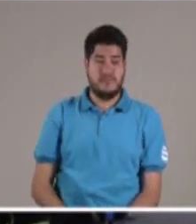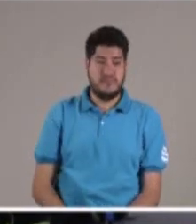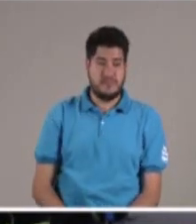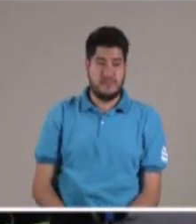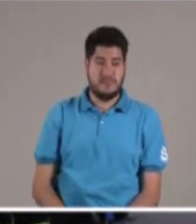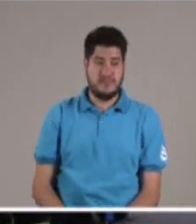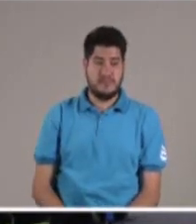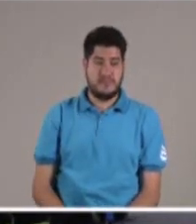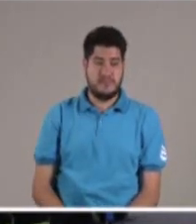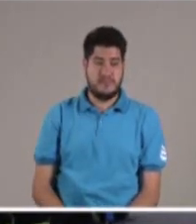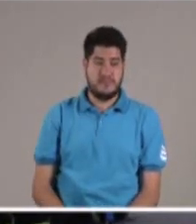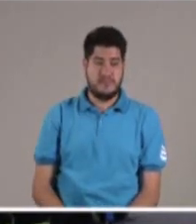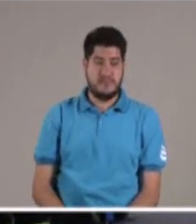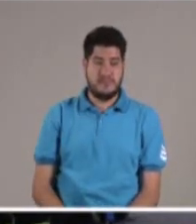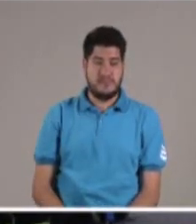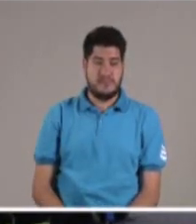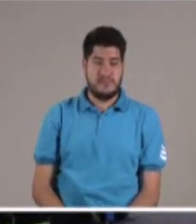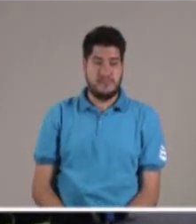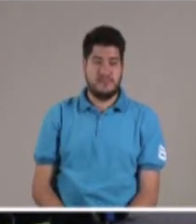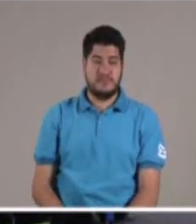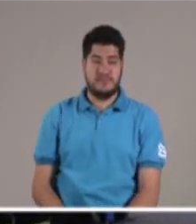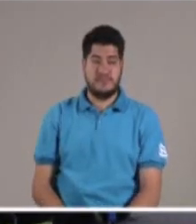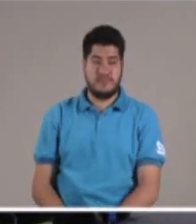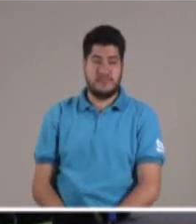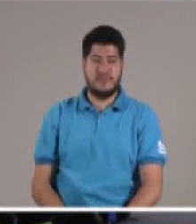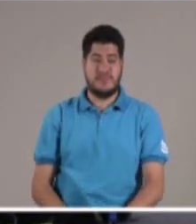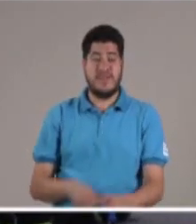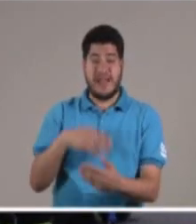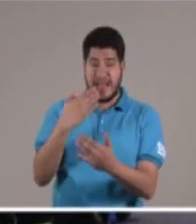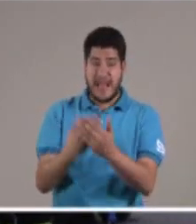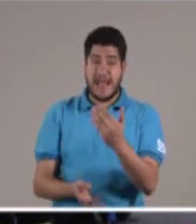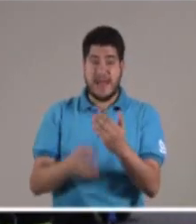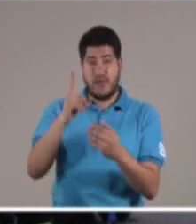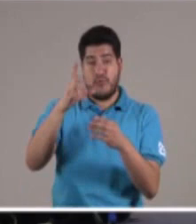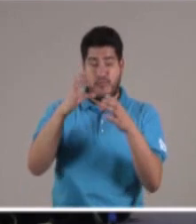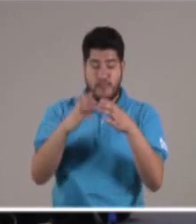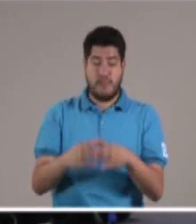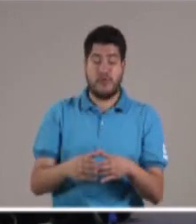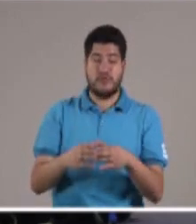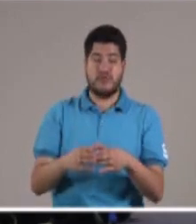Entonces está hablando de humanos ahí que cayeron en un pozo